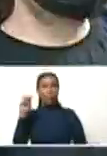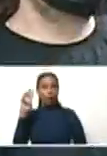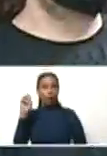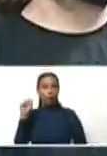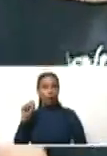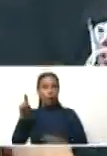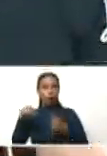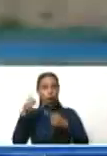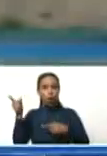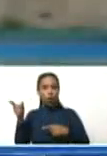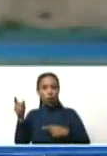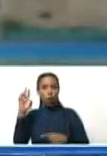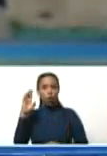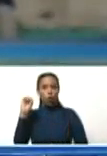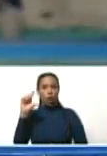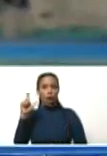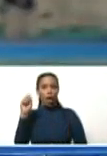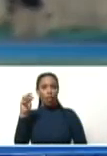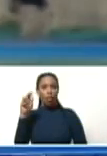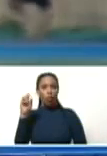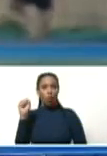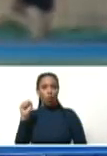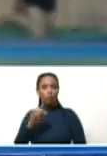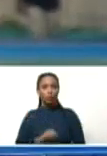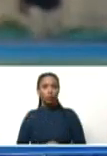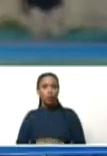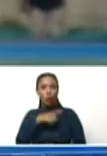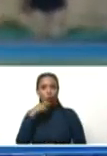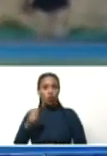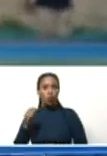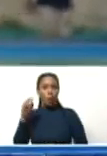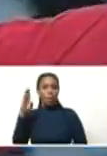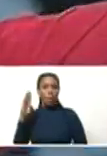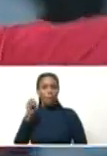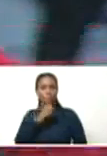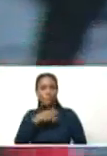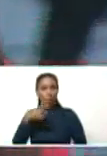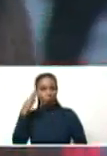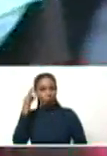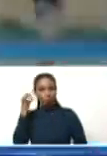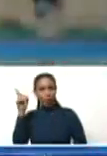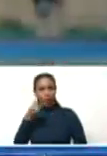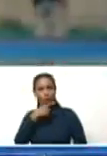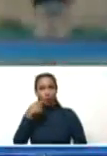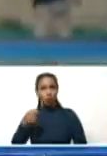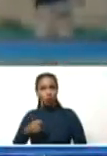García, ruso. Blanca Gómez Aponte, rusa.